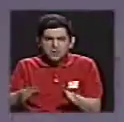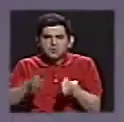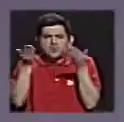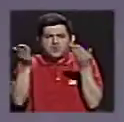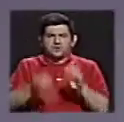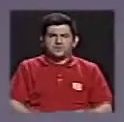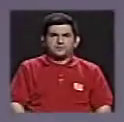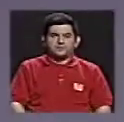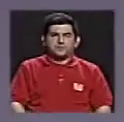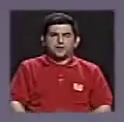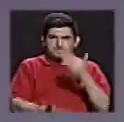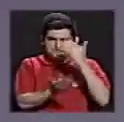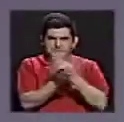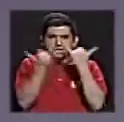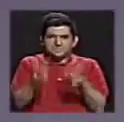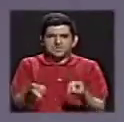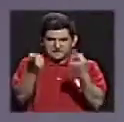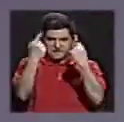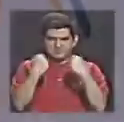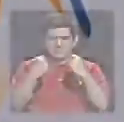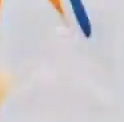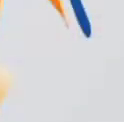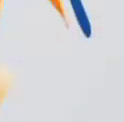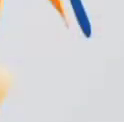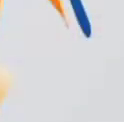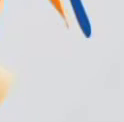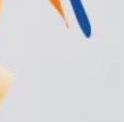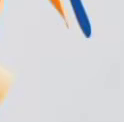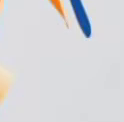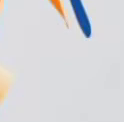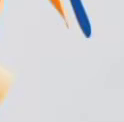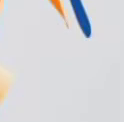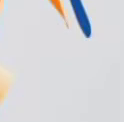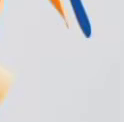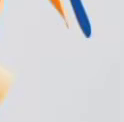Bien, vamos a un nuevo corte y volvemos en un momento.